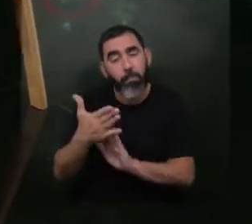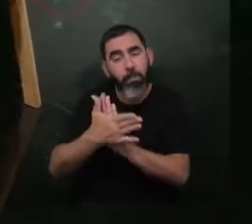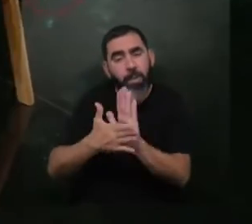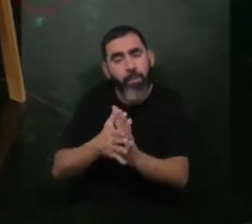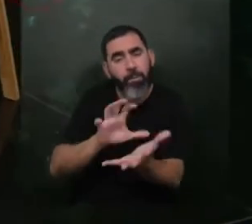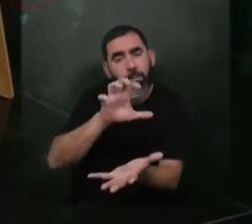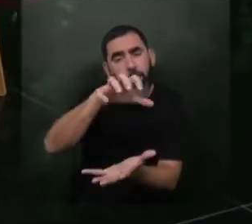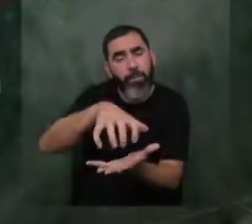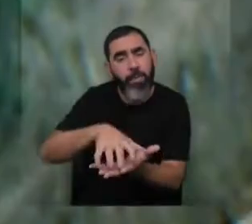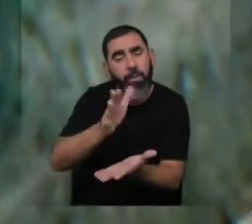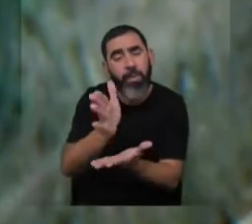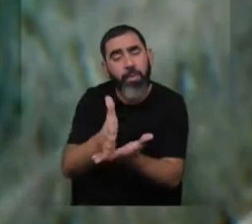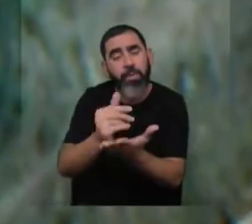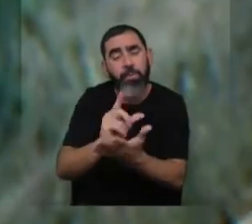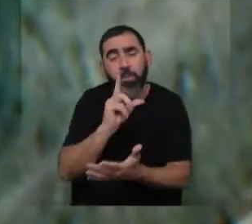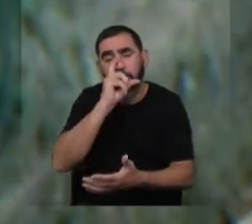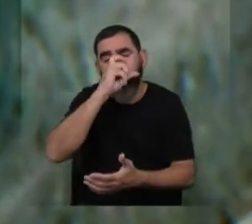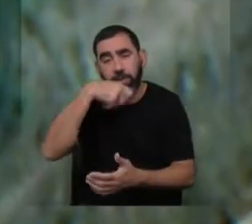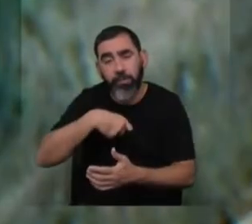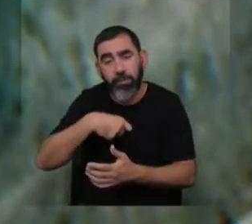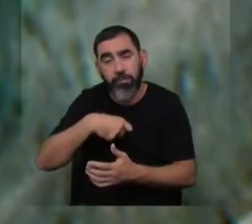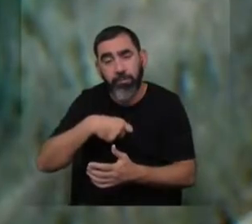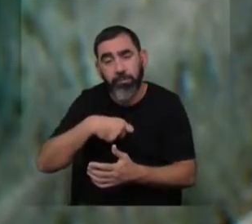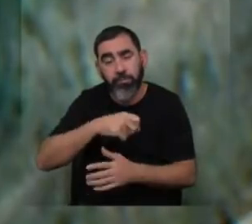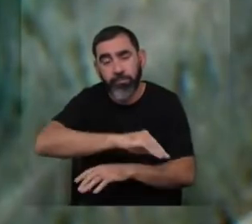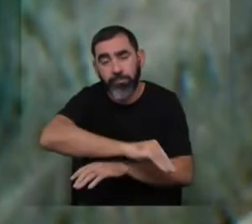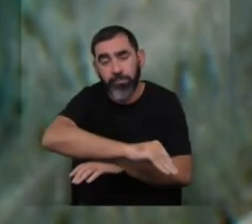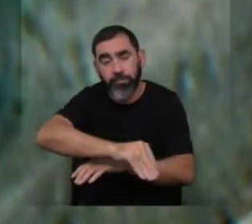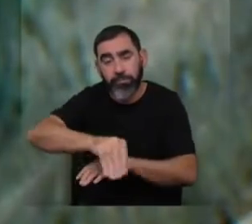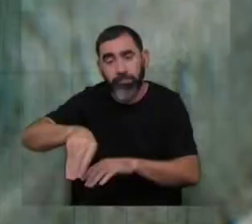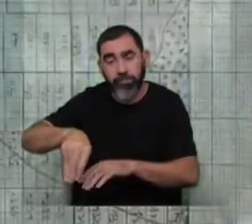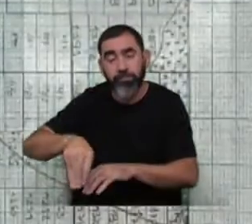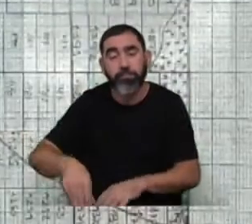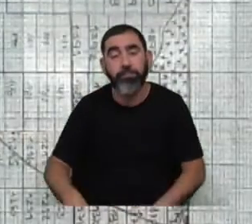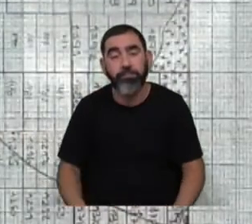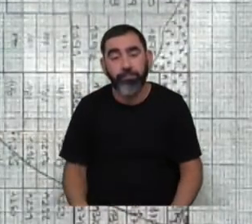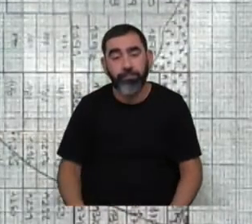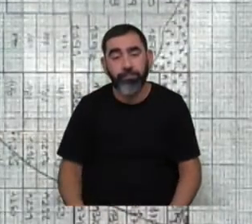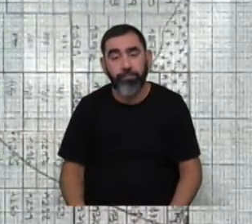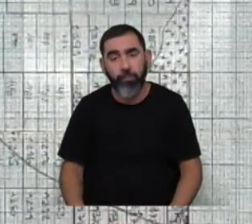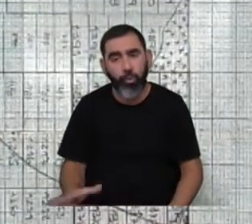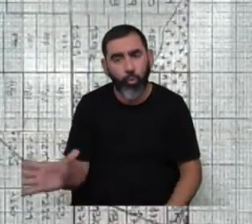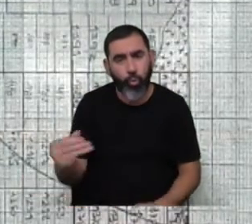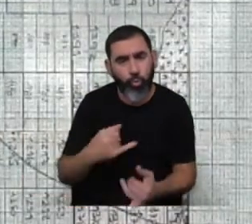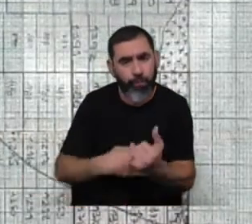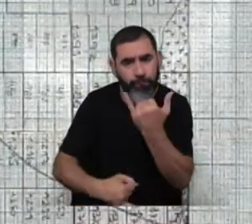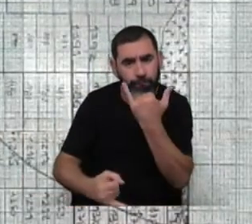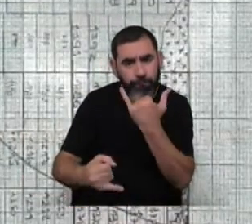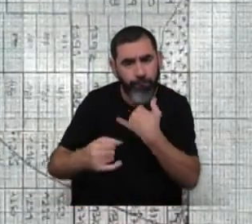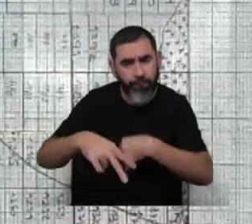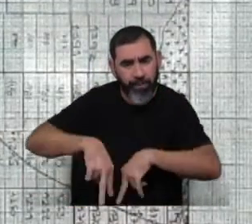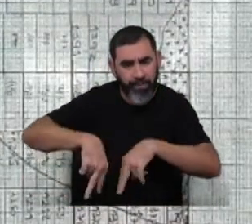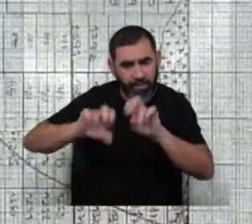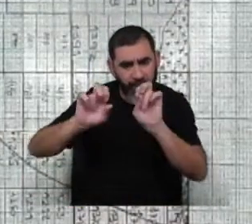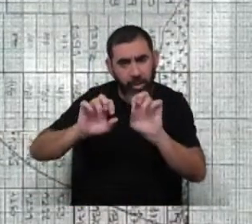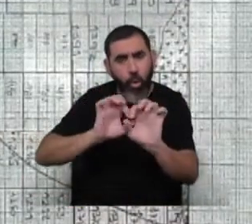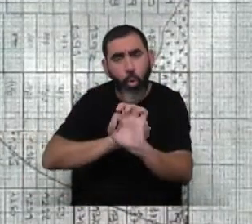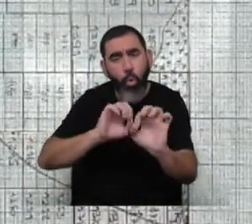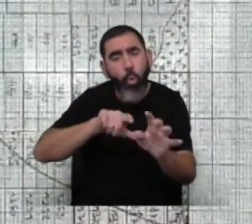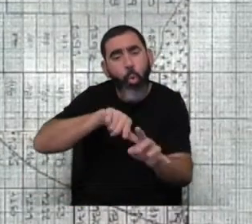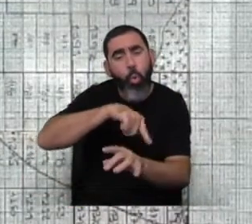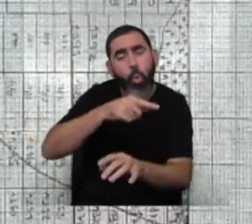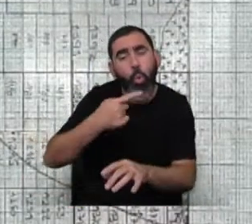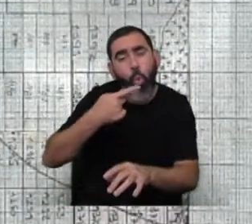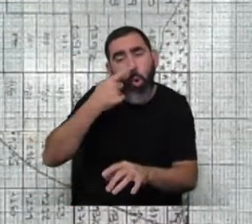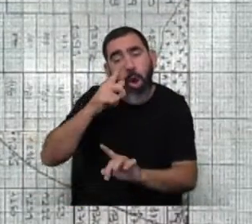sitios que hay en el departamento de Montevideo y la periferia, ¿no? ¿Todo eso se ha investigado o todo eso son los puntos de interés, algunos